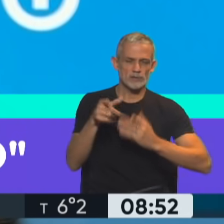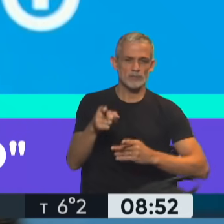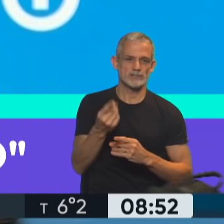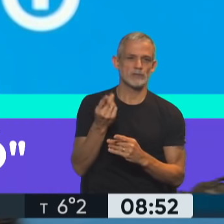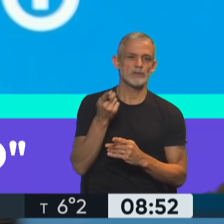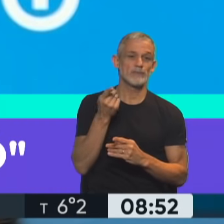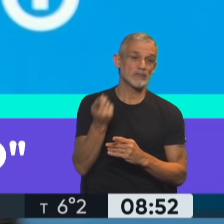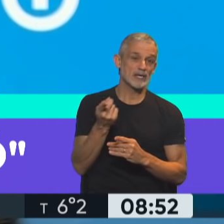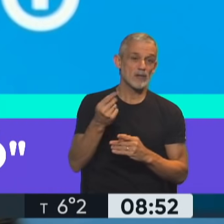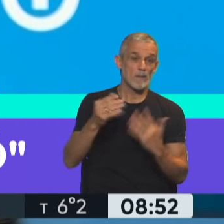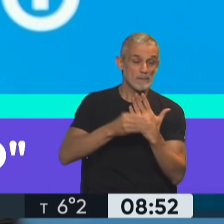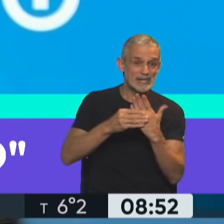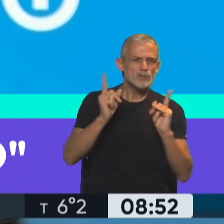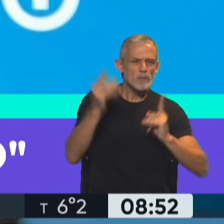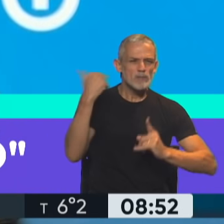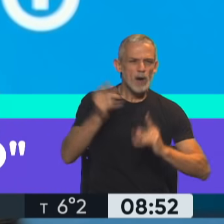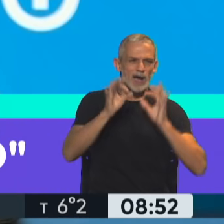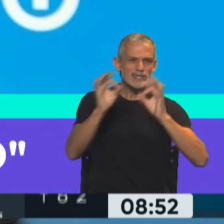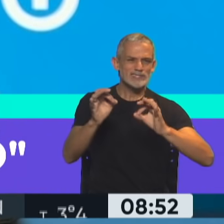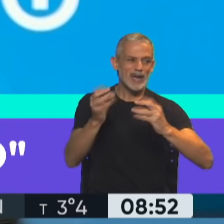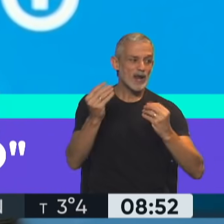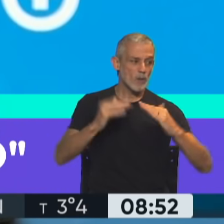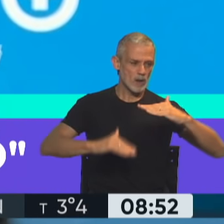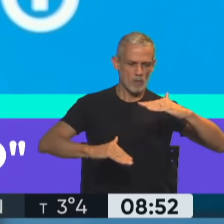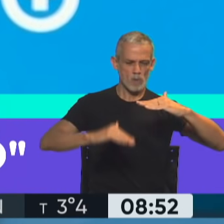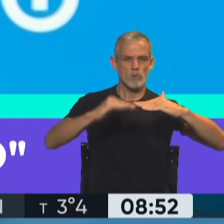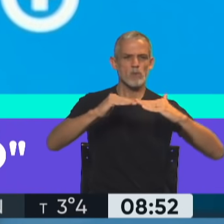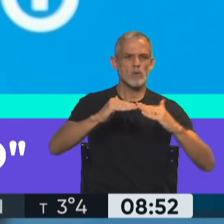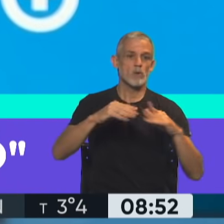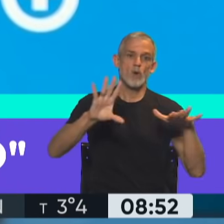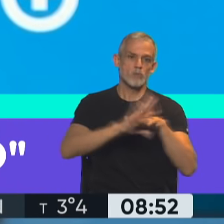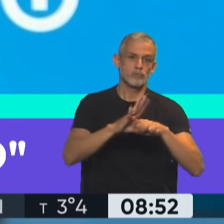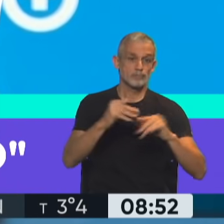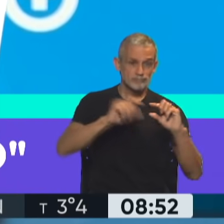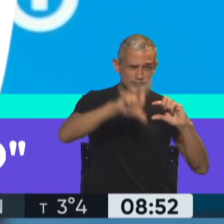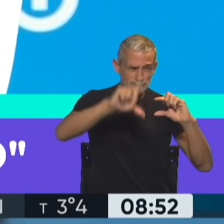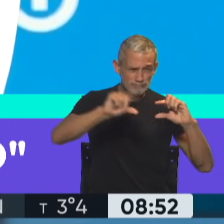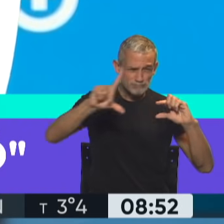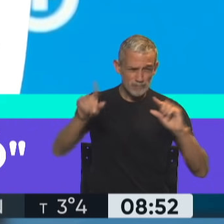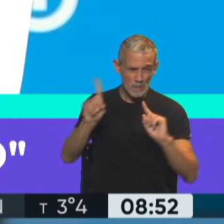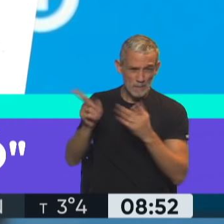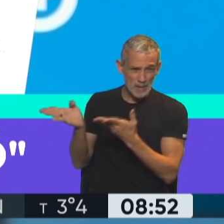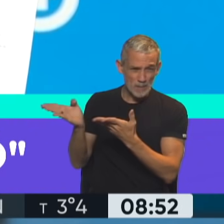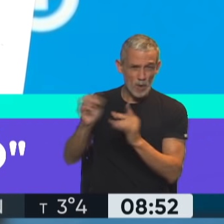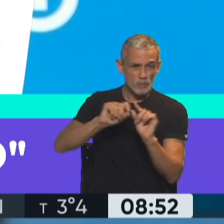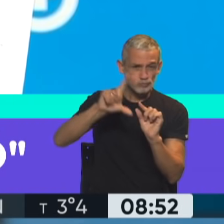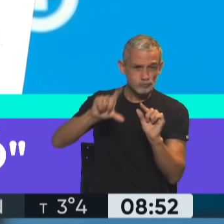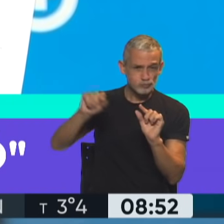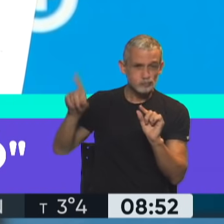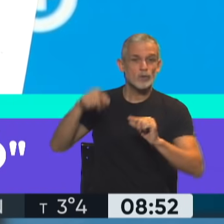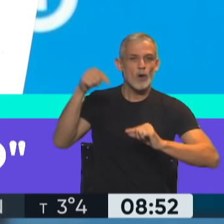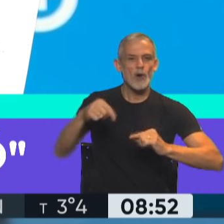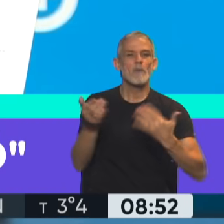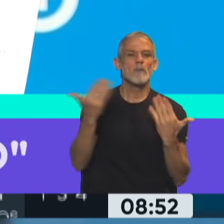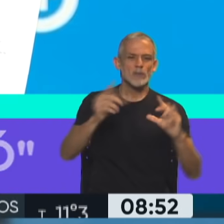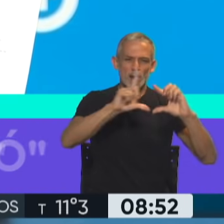muy cerca de poder llegar a lo que sería lo óptimo. Estos son los gráficos que hoy tenemos. Y esto es lo que hoy nos permite,